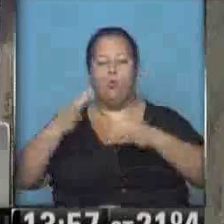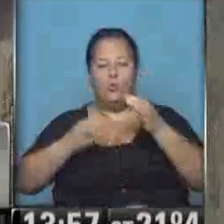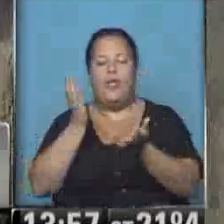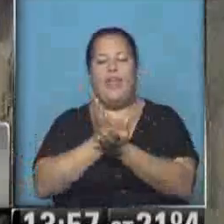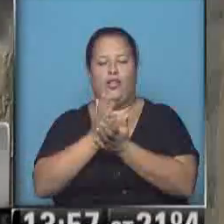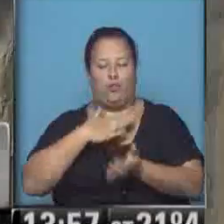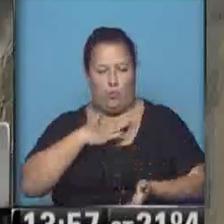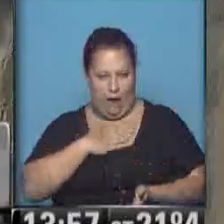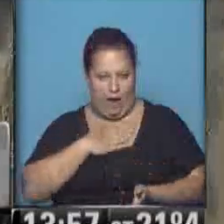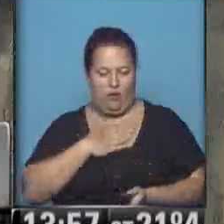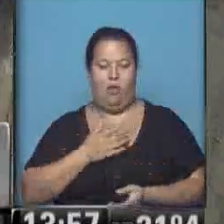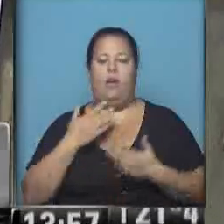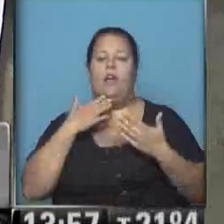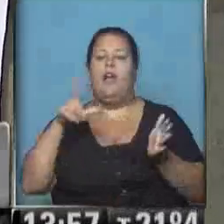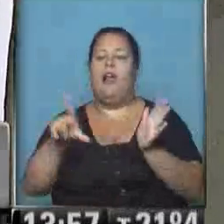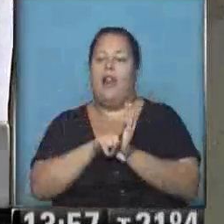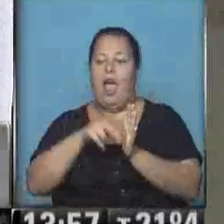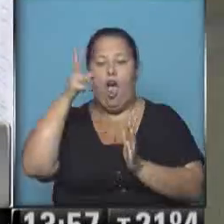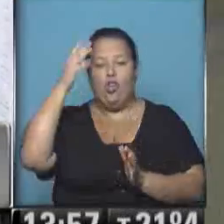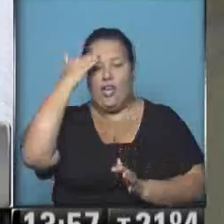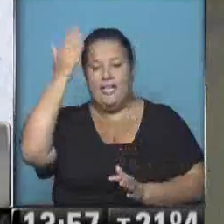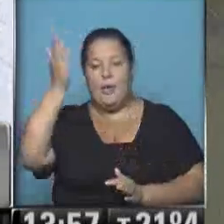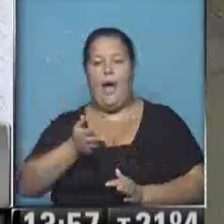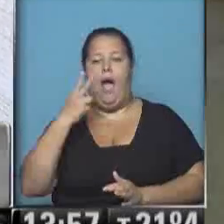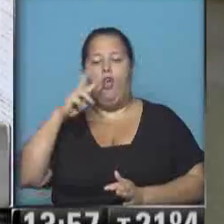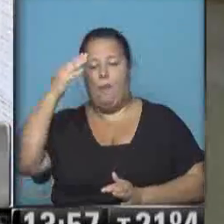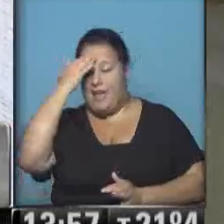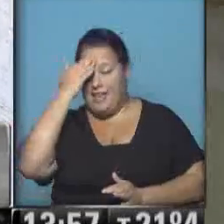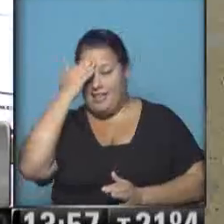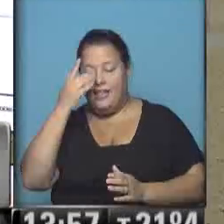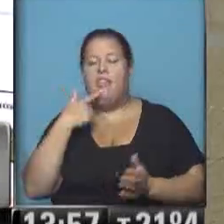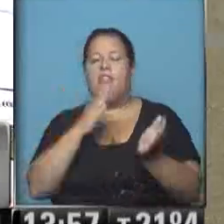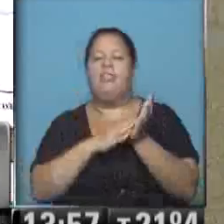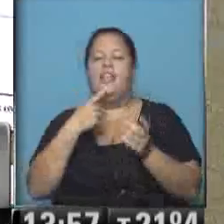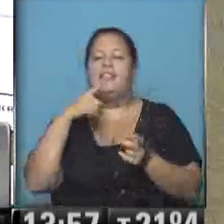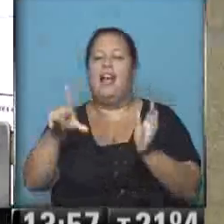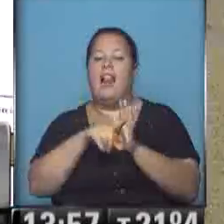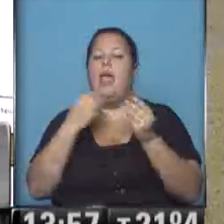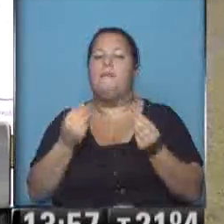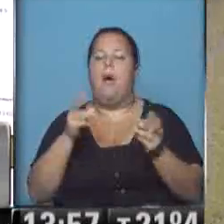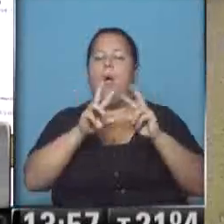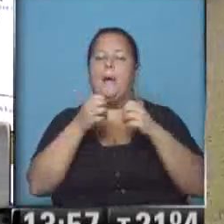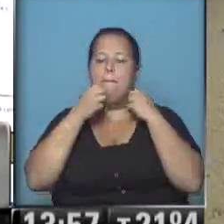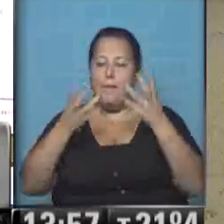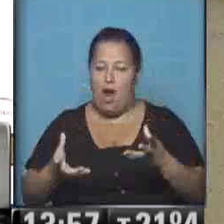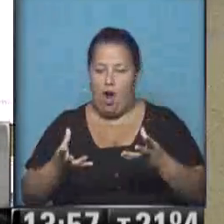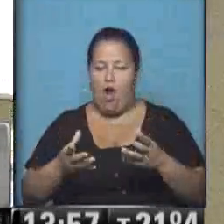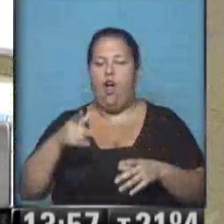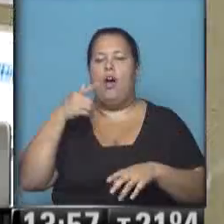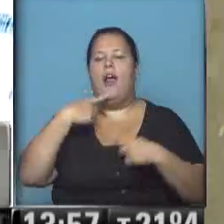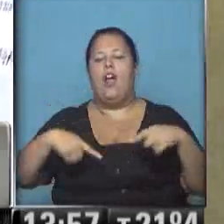Derechos Humanos. A través del decreto 815/2015 se fundamentó que la medida busca perfeccionar